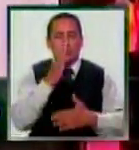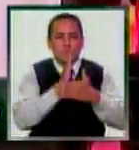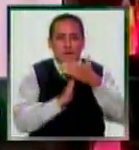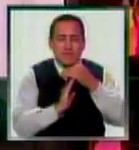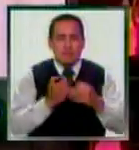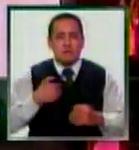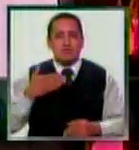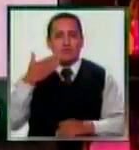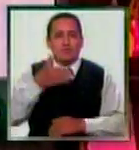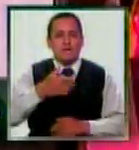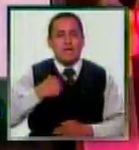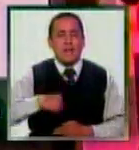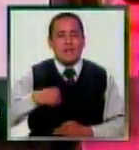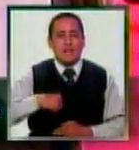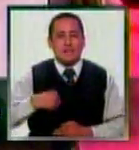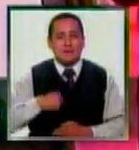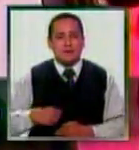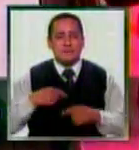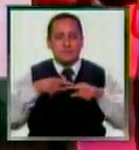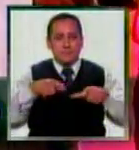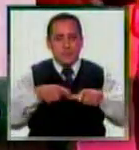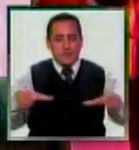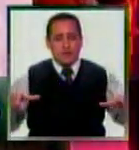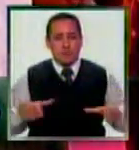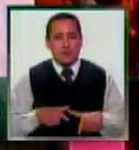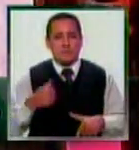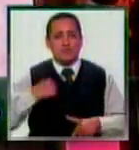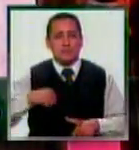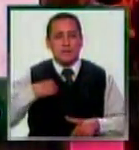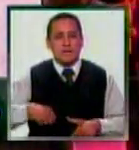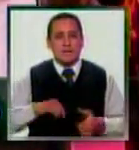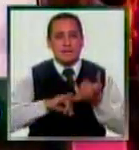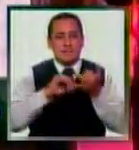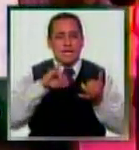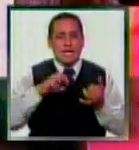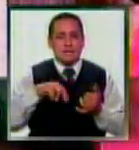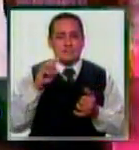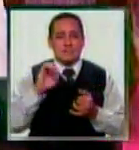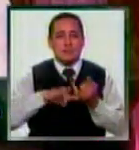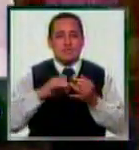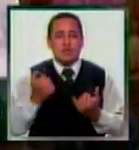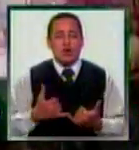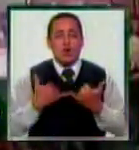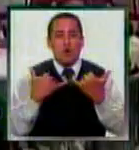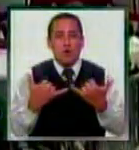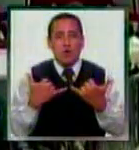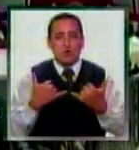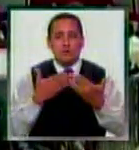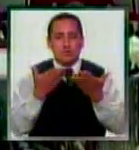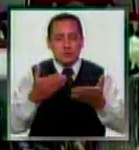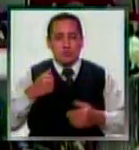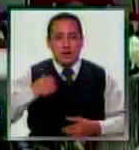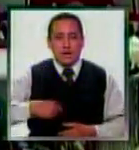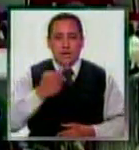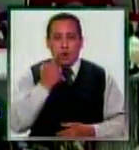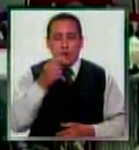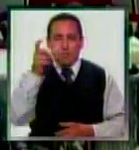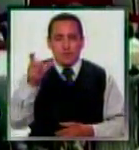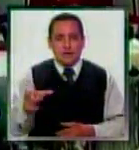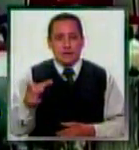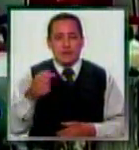yo fui alcalde de esta honorable municipalidad de San Sebastián, hoy nuestro alcalde Julián